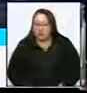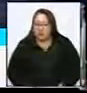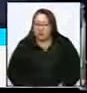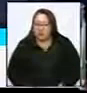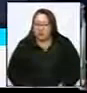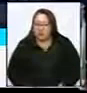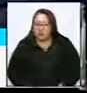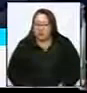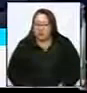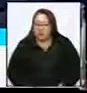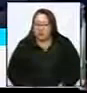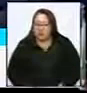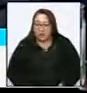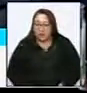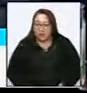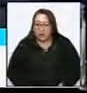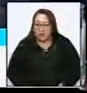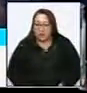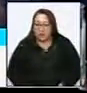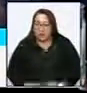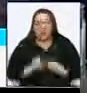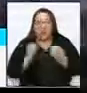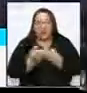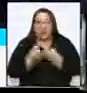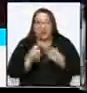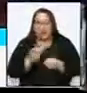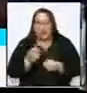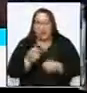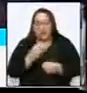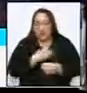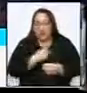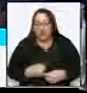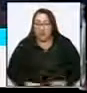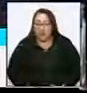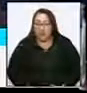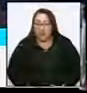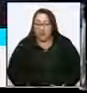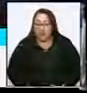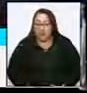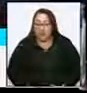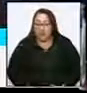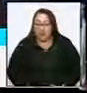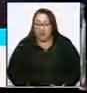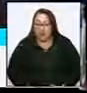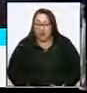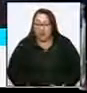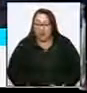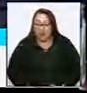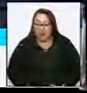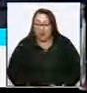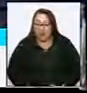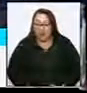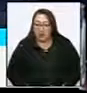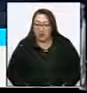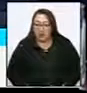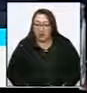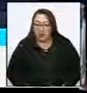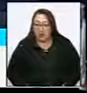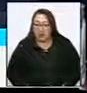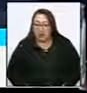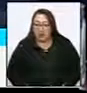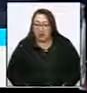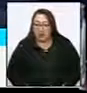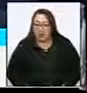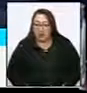el Congreso de la República como el Poder Ejecutivo puedan permitir que esta crisis que se